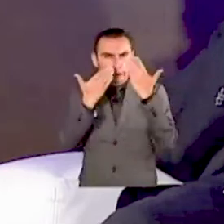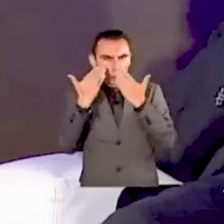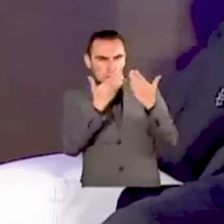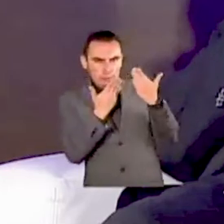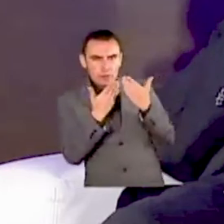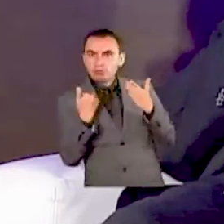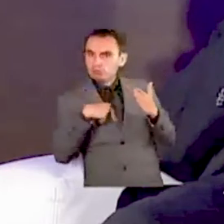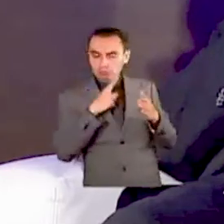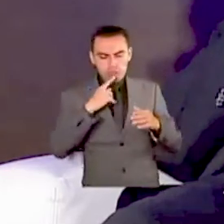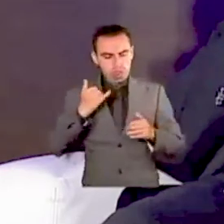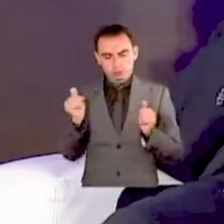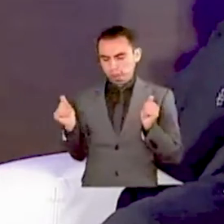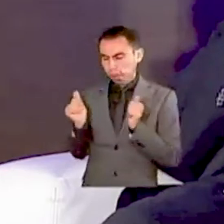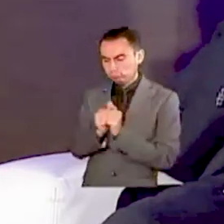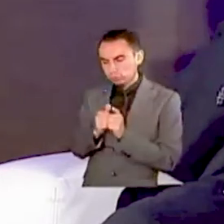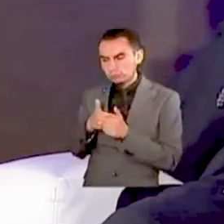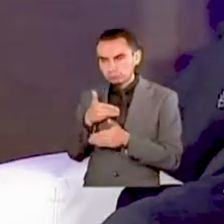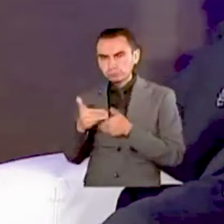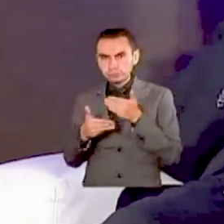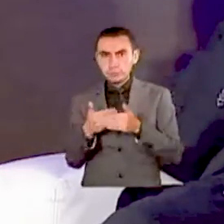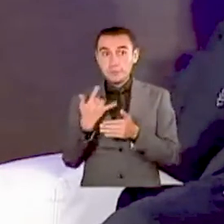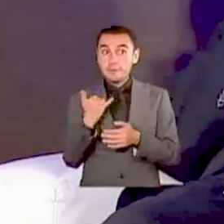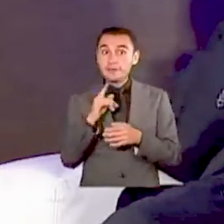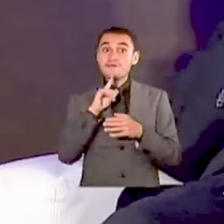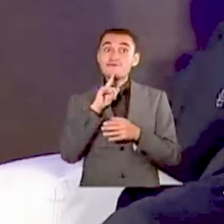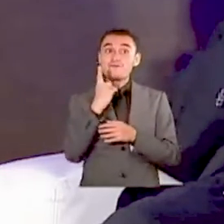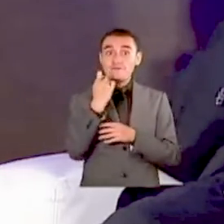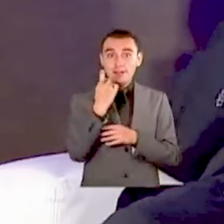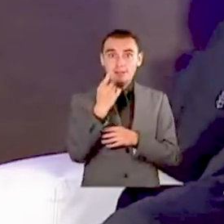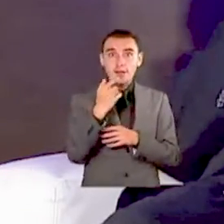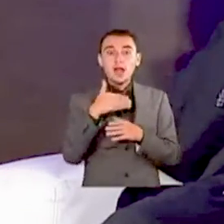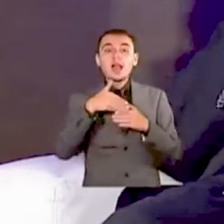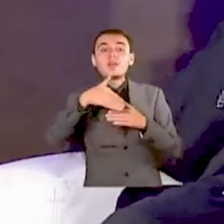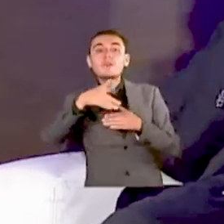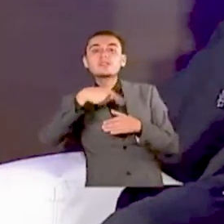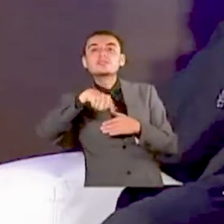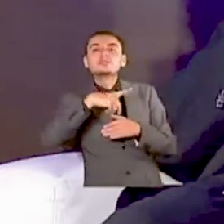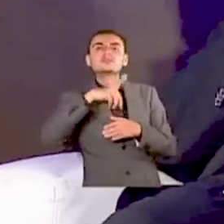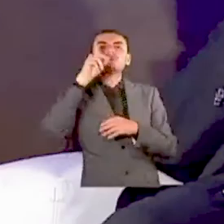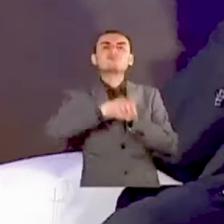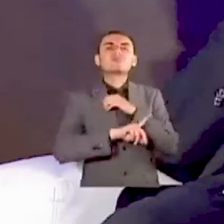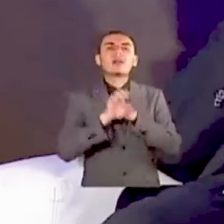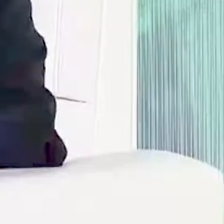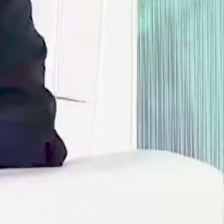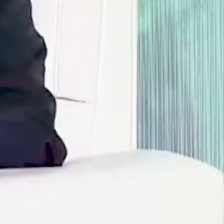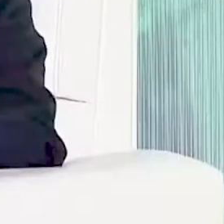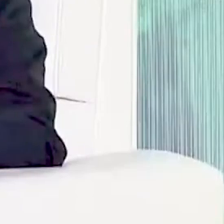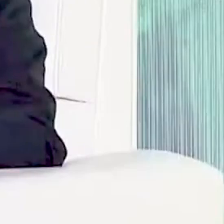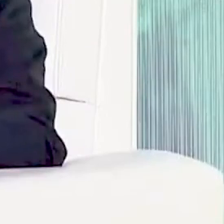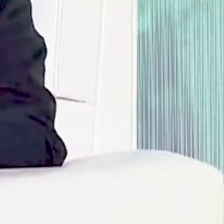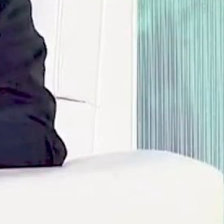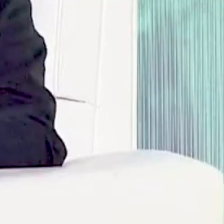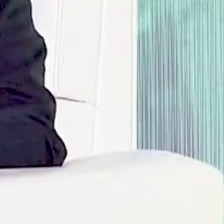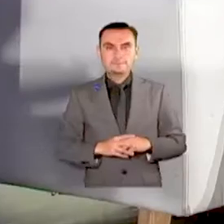hechos y no hemos llegado todavía a una de las etapas que evita que haya impunidad, que es la fase